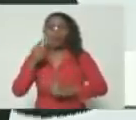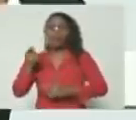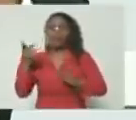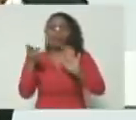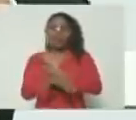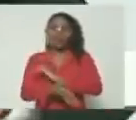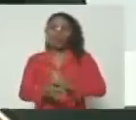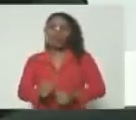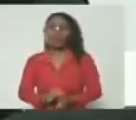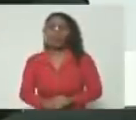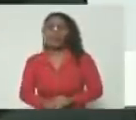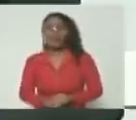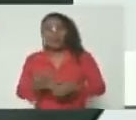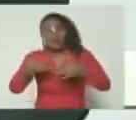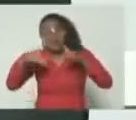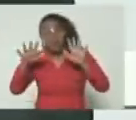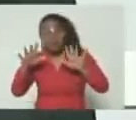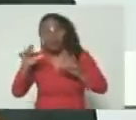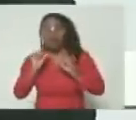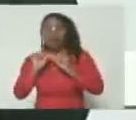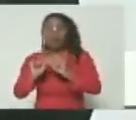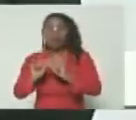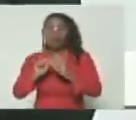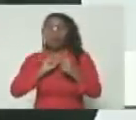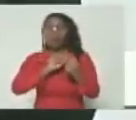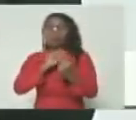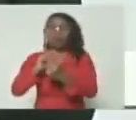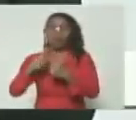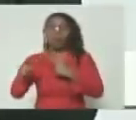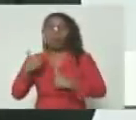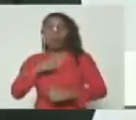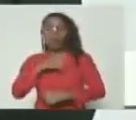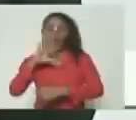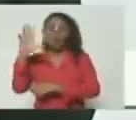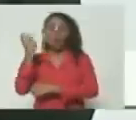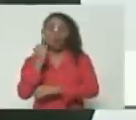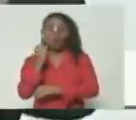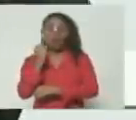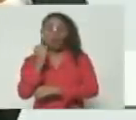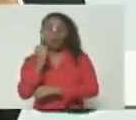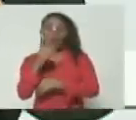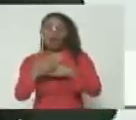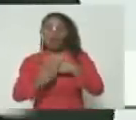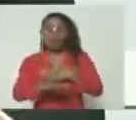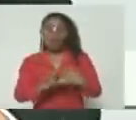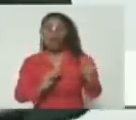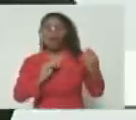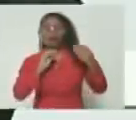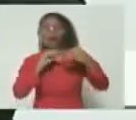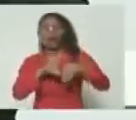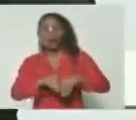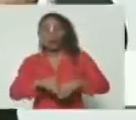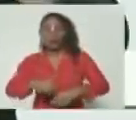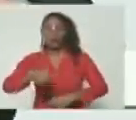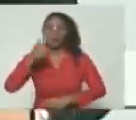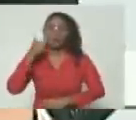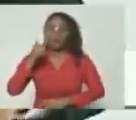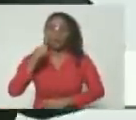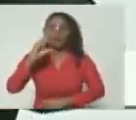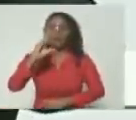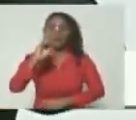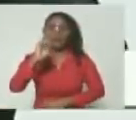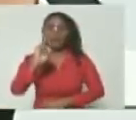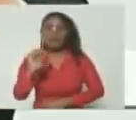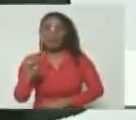que seguramente nos seguiremos diciendo, pero hemos logrado avanzar en acuerdos con un muy buen CNE, con